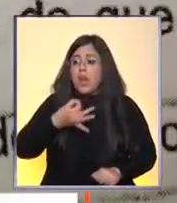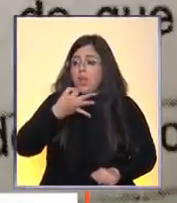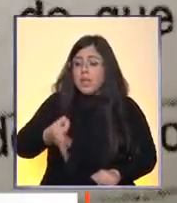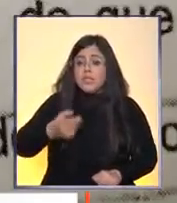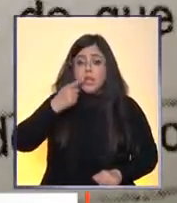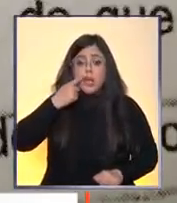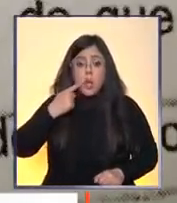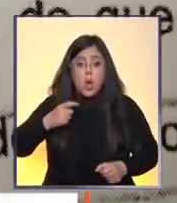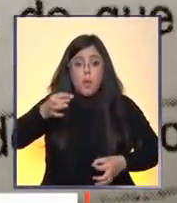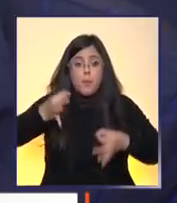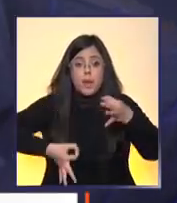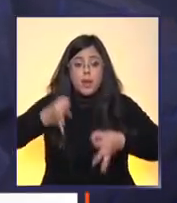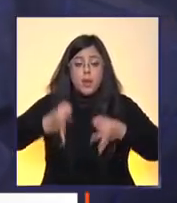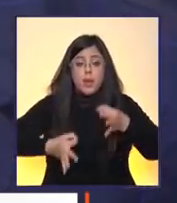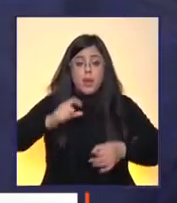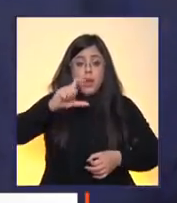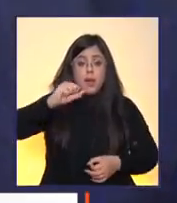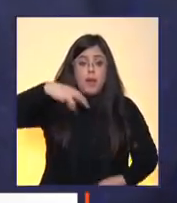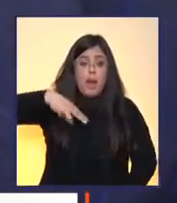magistrado Campaña por acoso.